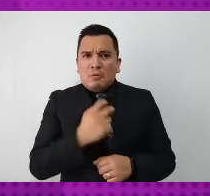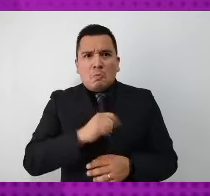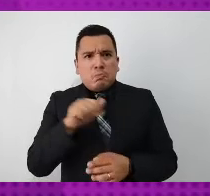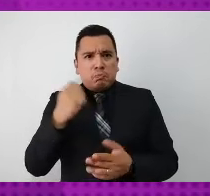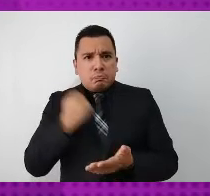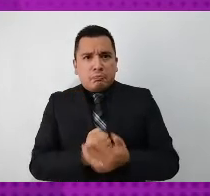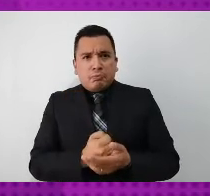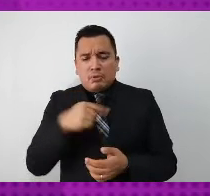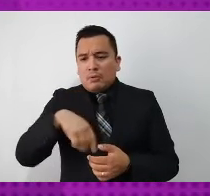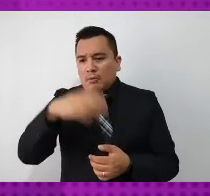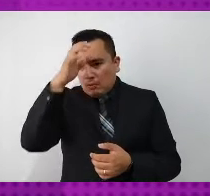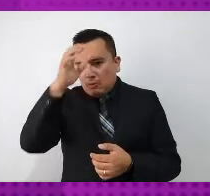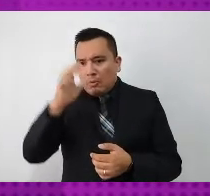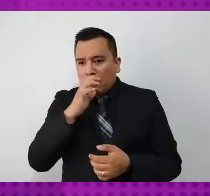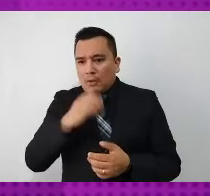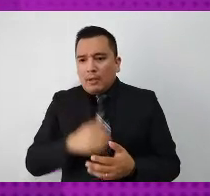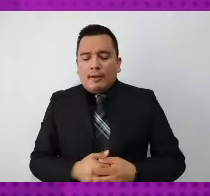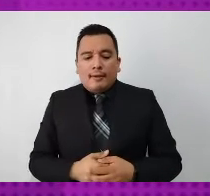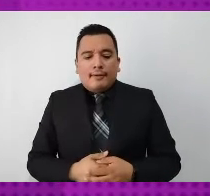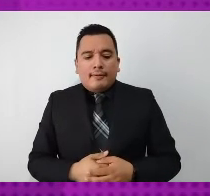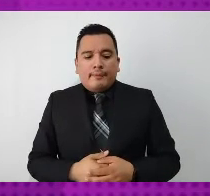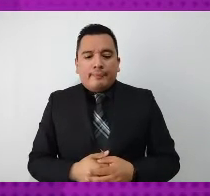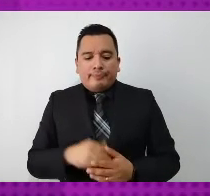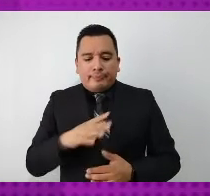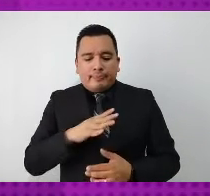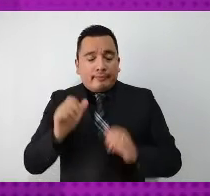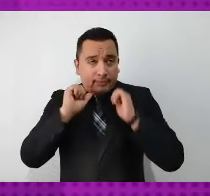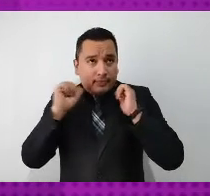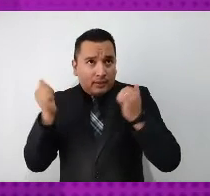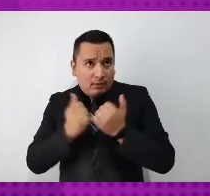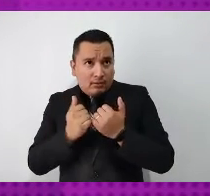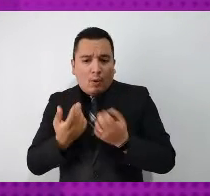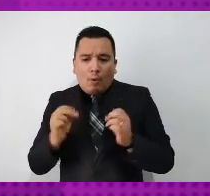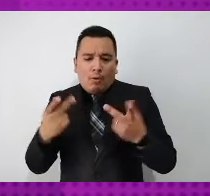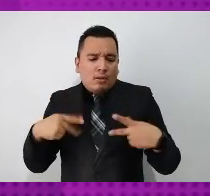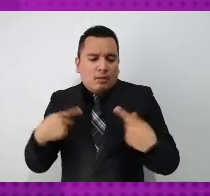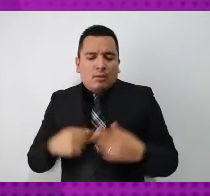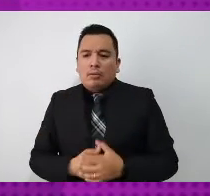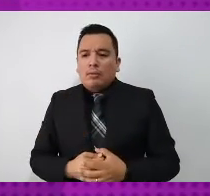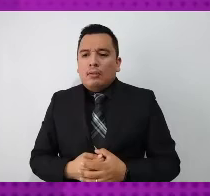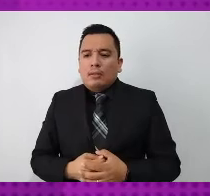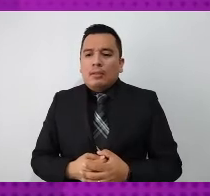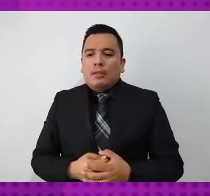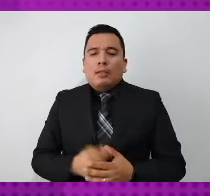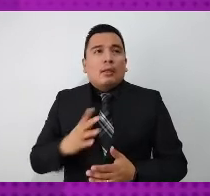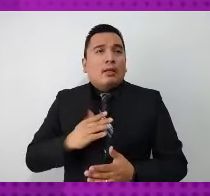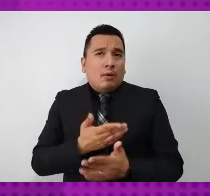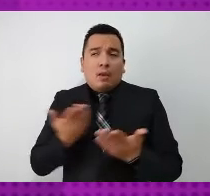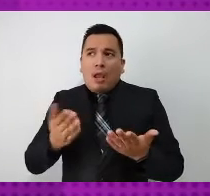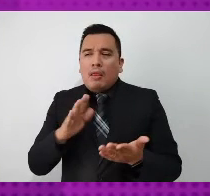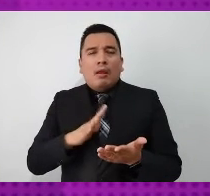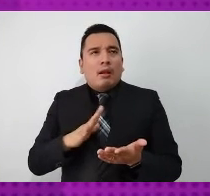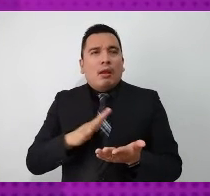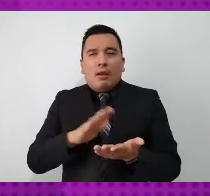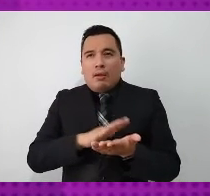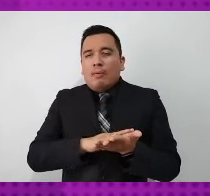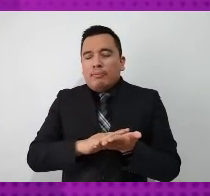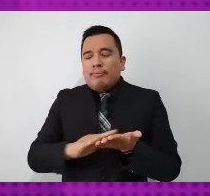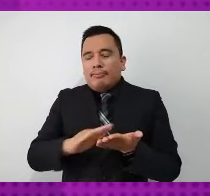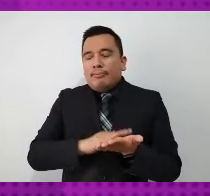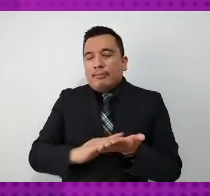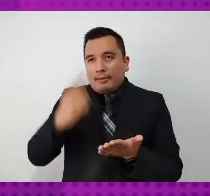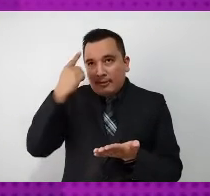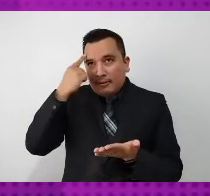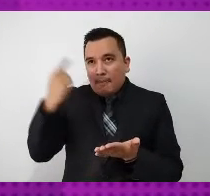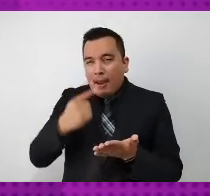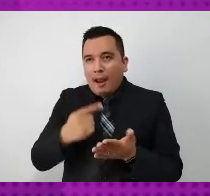a partir de la sociedad civil que se quedaron esas boletas sin embargo a nivel nacional